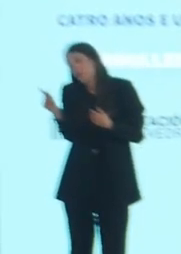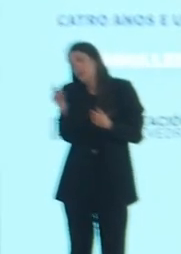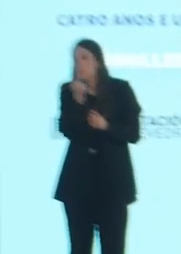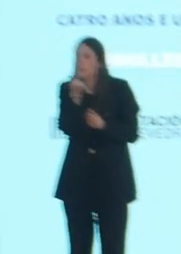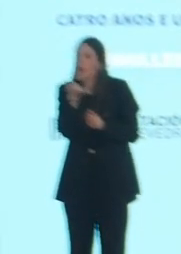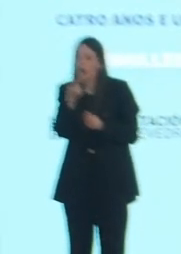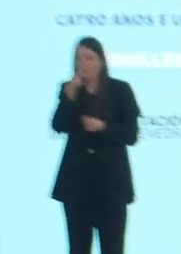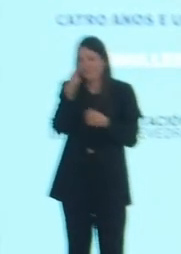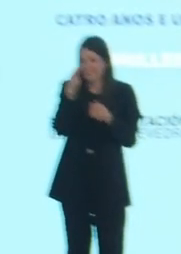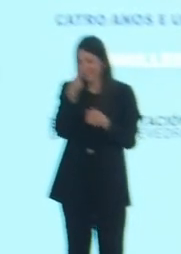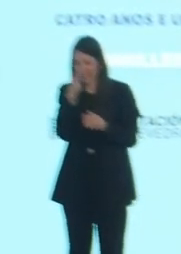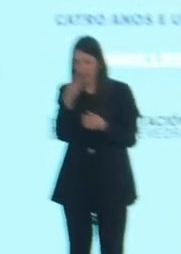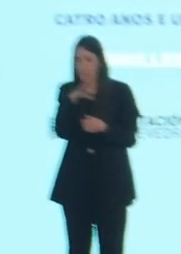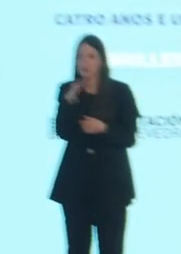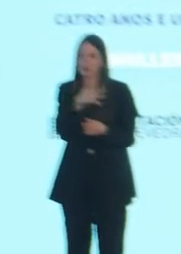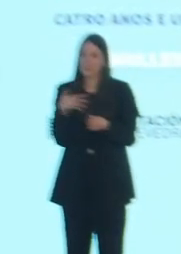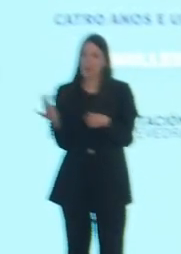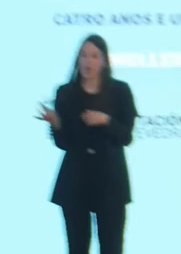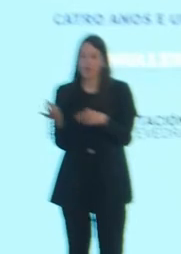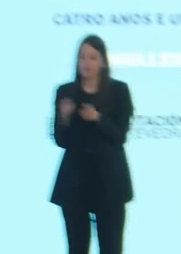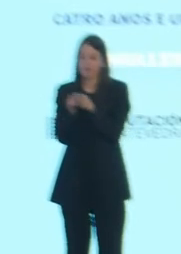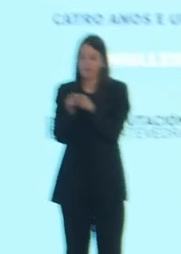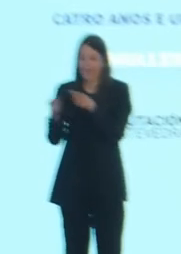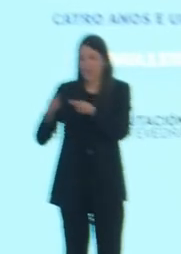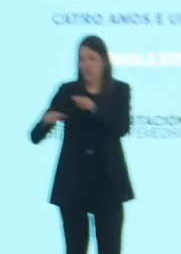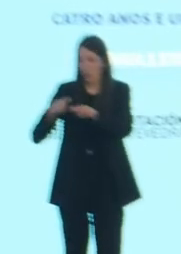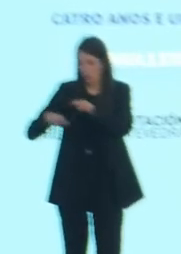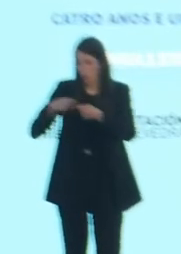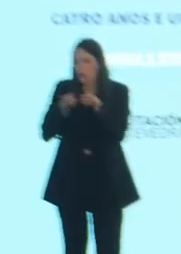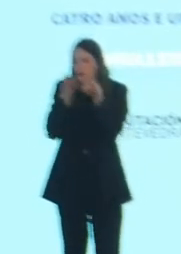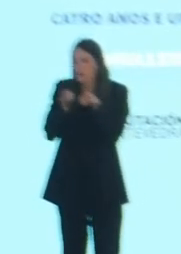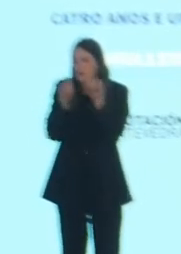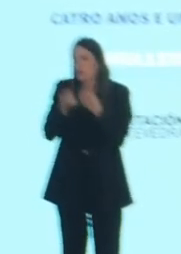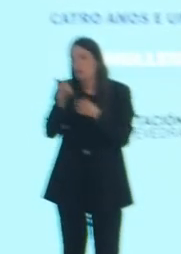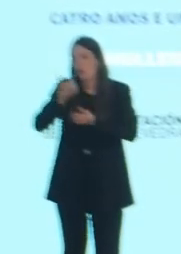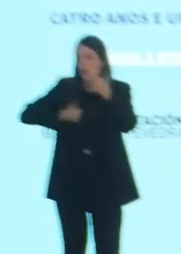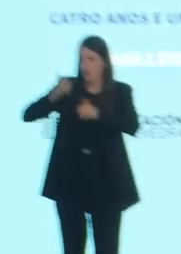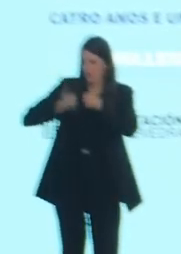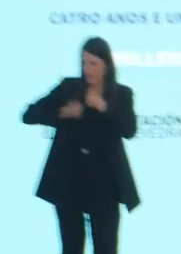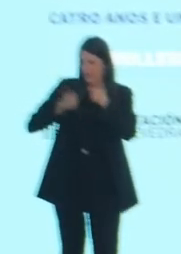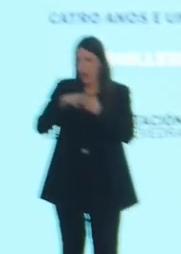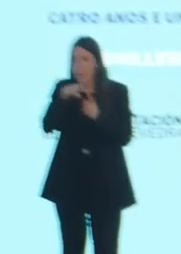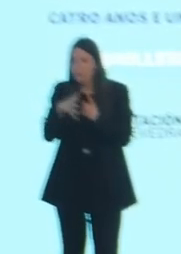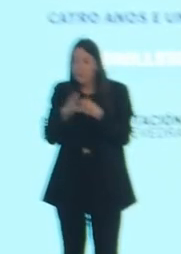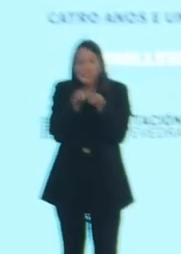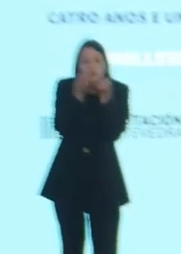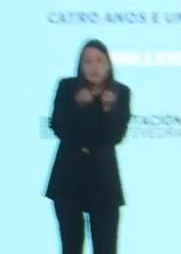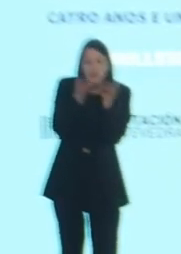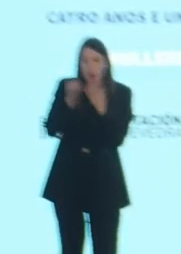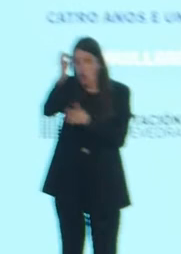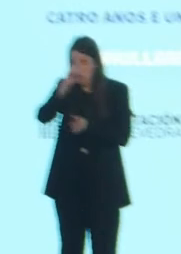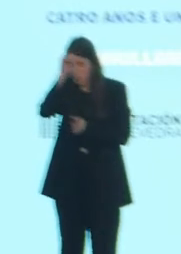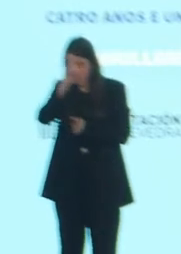seguir siendo competentes en el negocio de la información. Una información y una opinión que hoy,